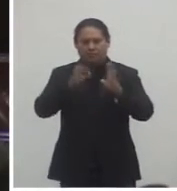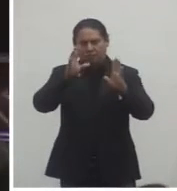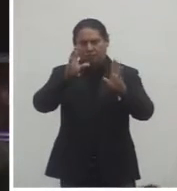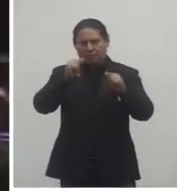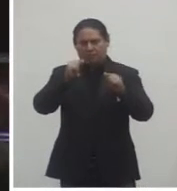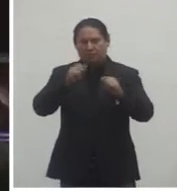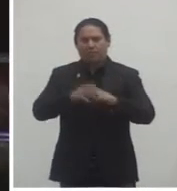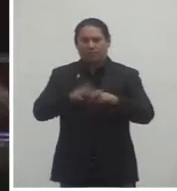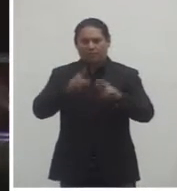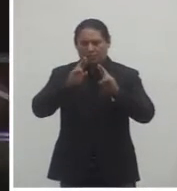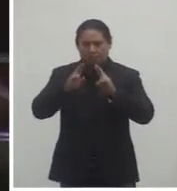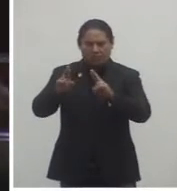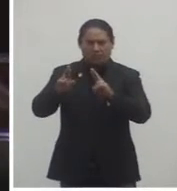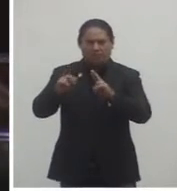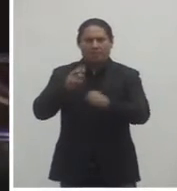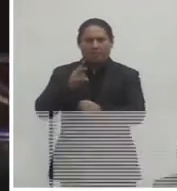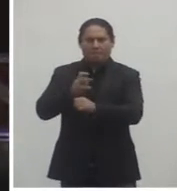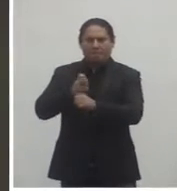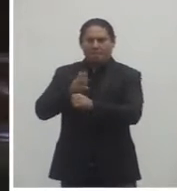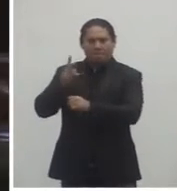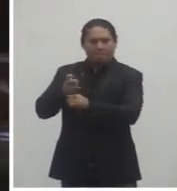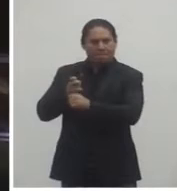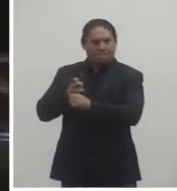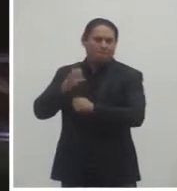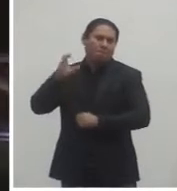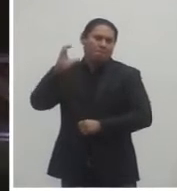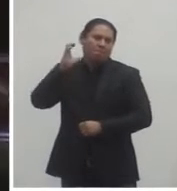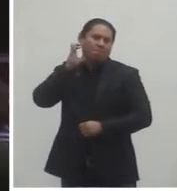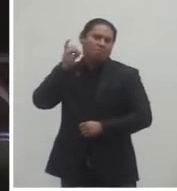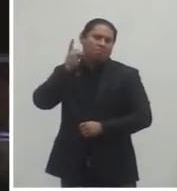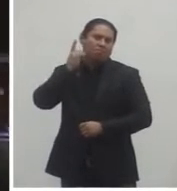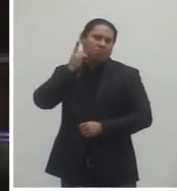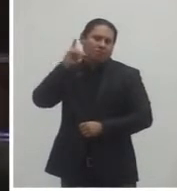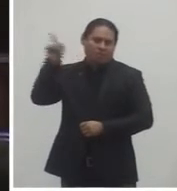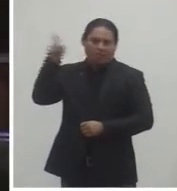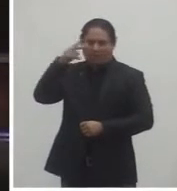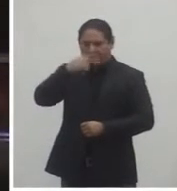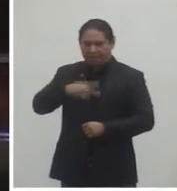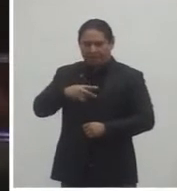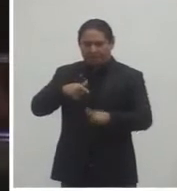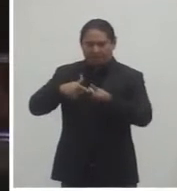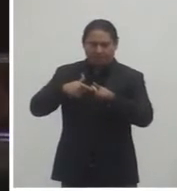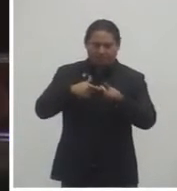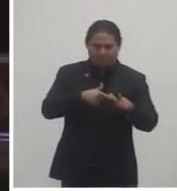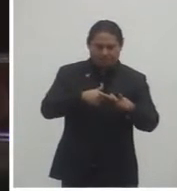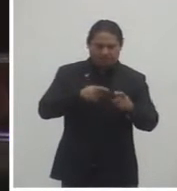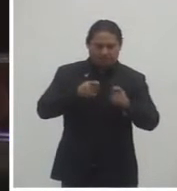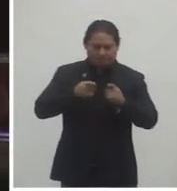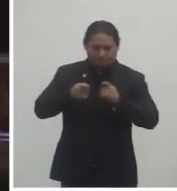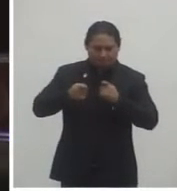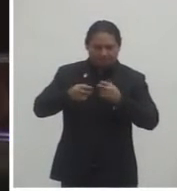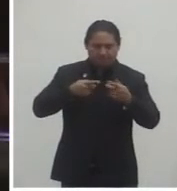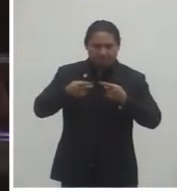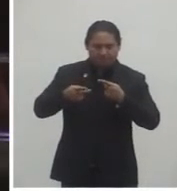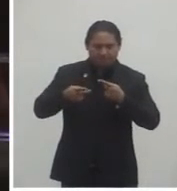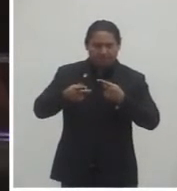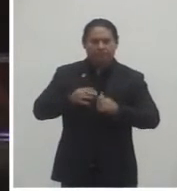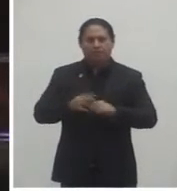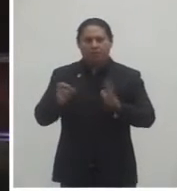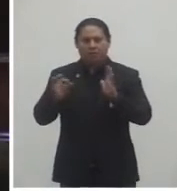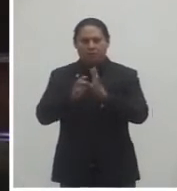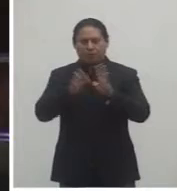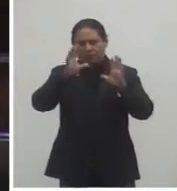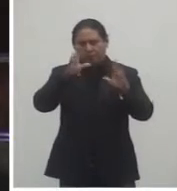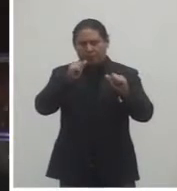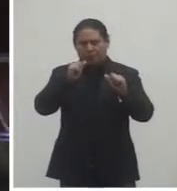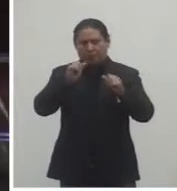acuerdo por el que respetuosamente se exhorta a la Honorable Cámara de Diputados a continuar con el proceso legislativo sobre el punto